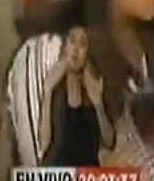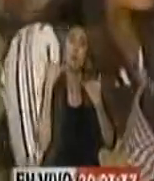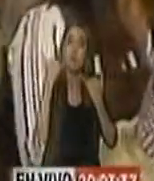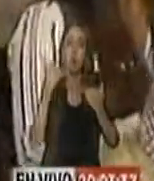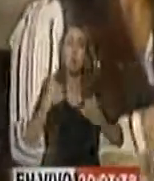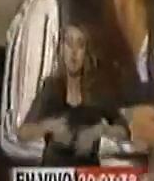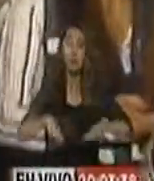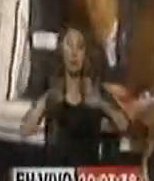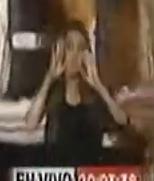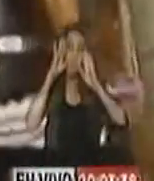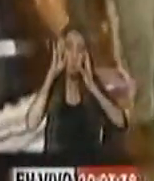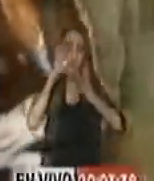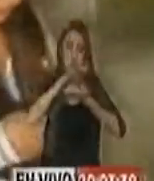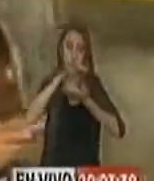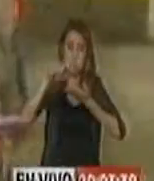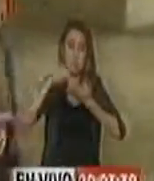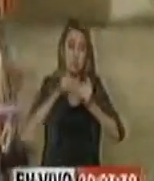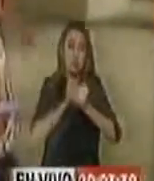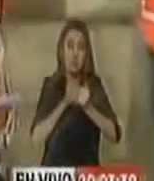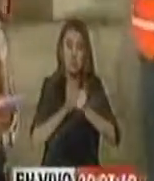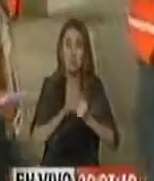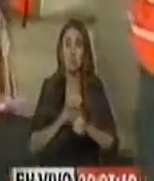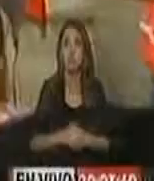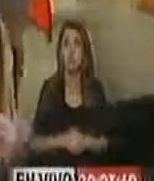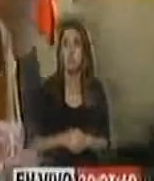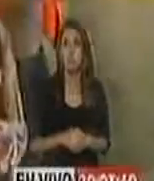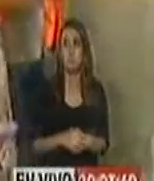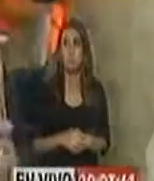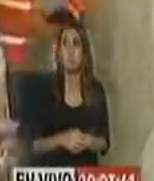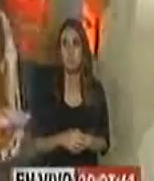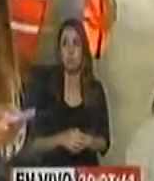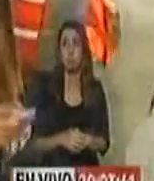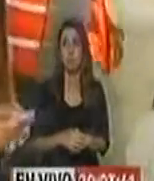atención oportuna a cantones aledaños a Durán. Guadalupe Ayoví, Telediario.